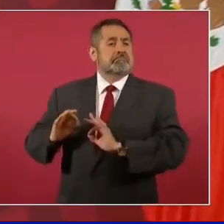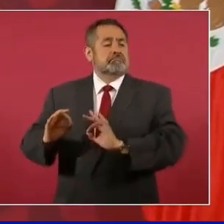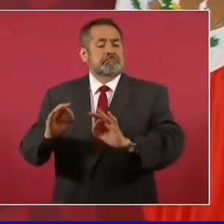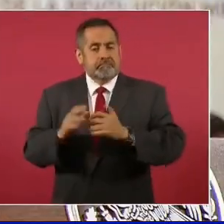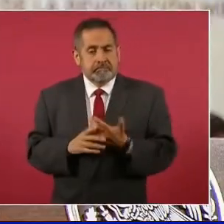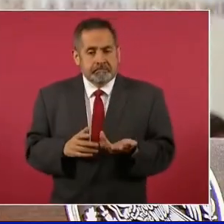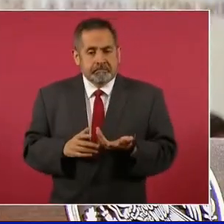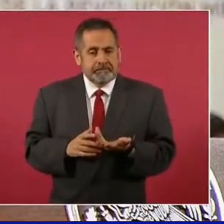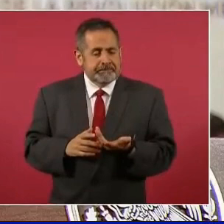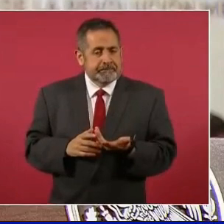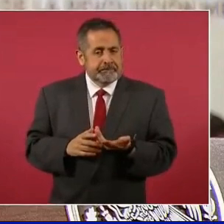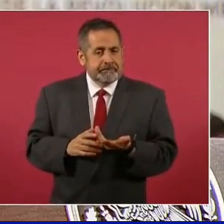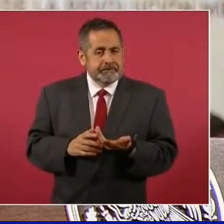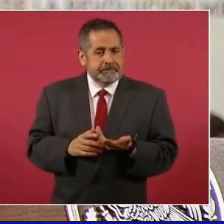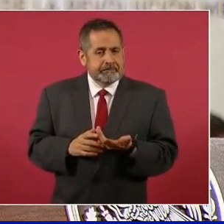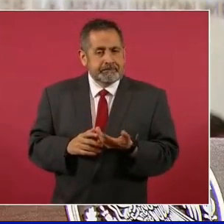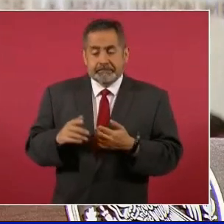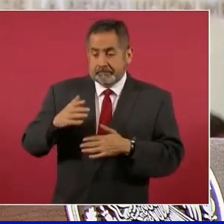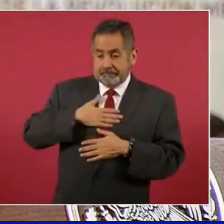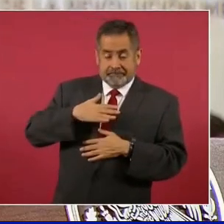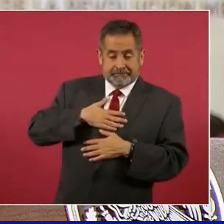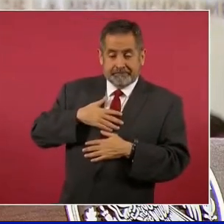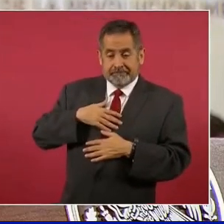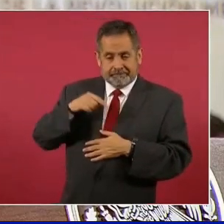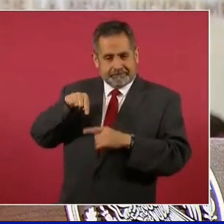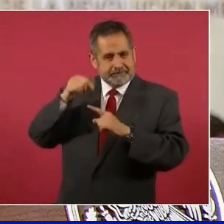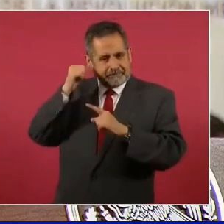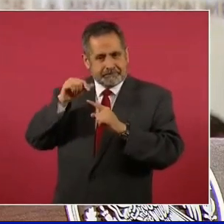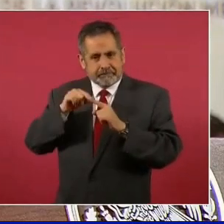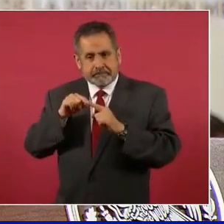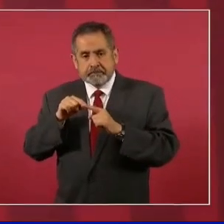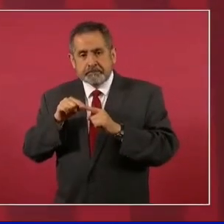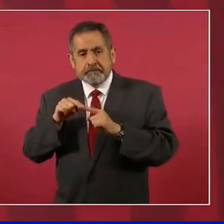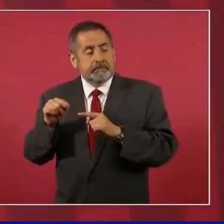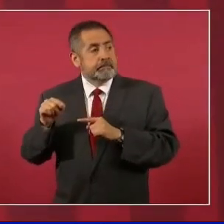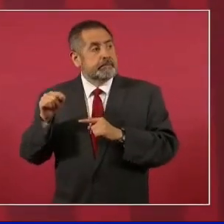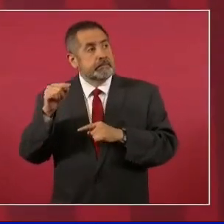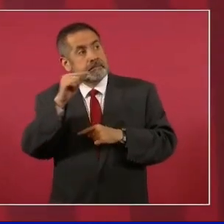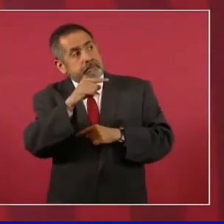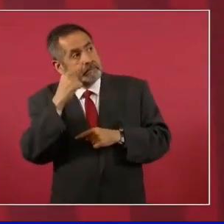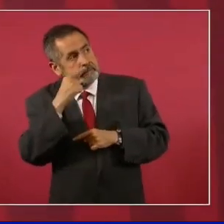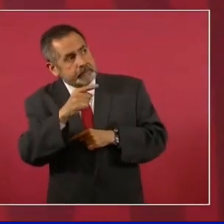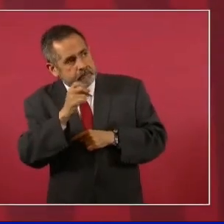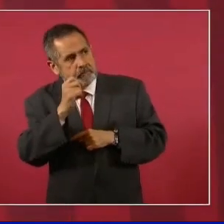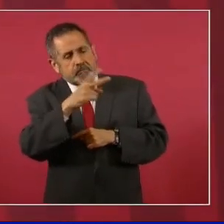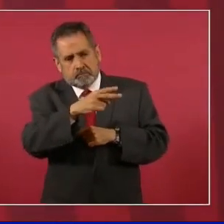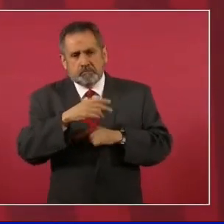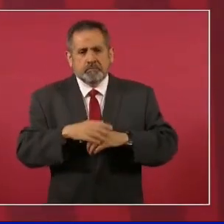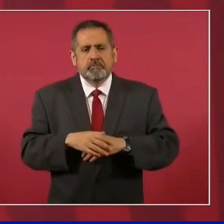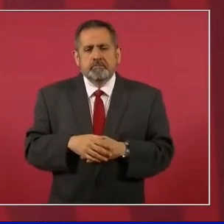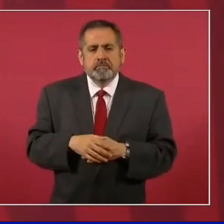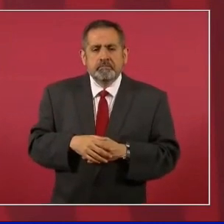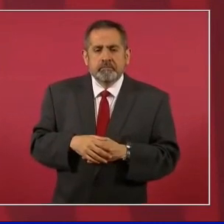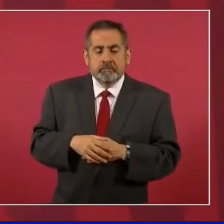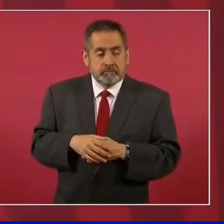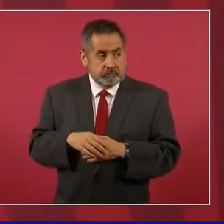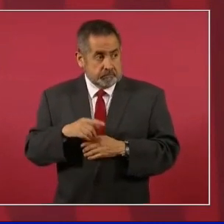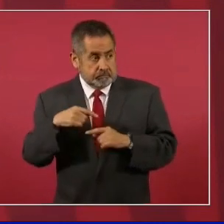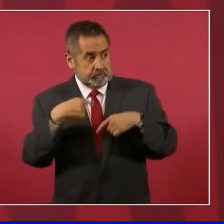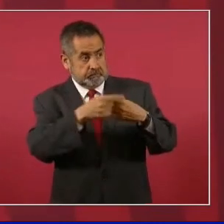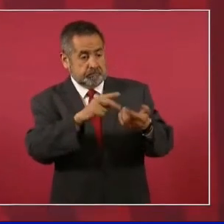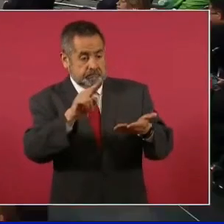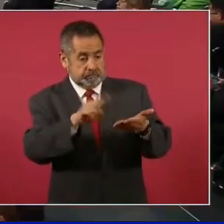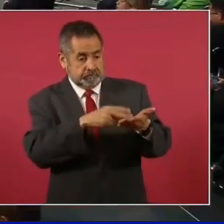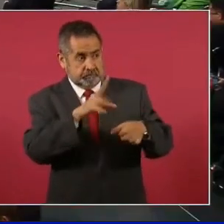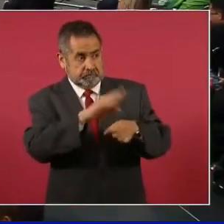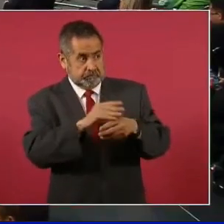para firmarle la cuenta al presidente, recibían